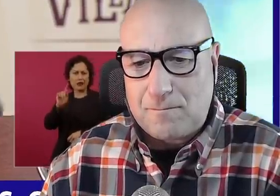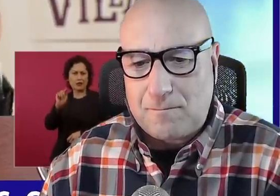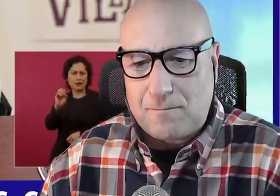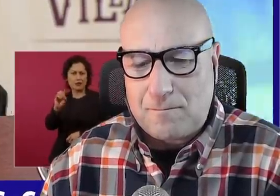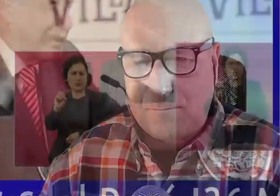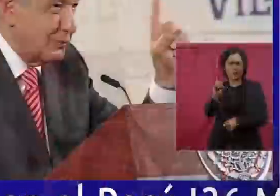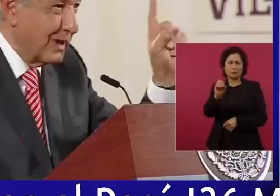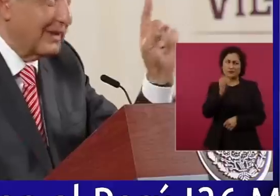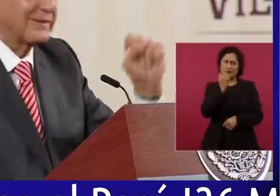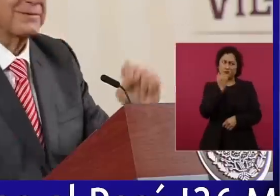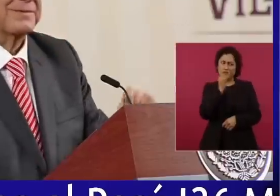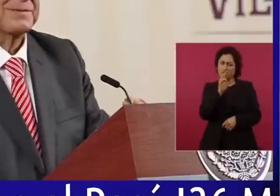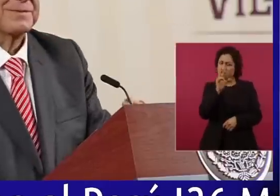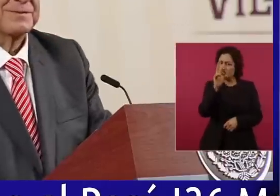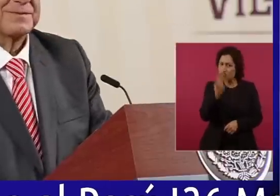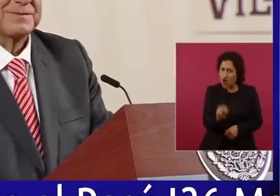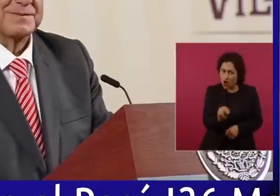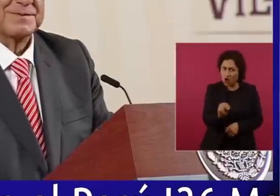no es dialecto, es lengua.